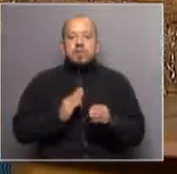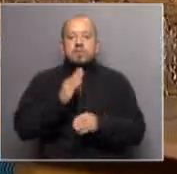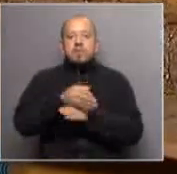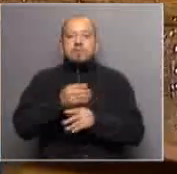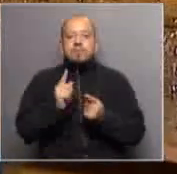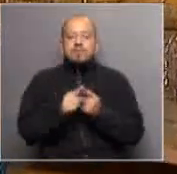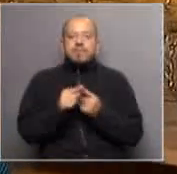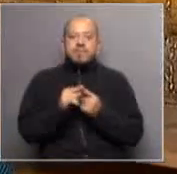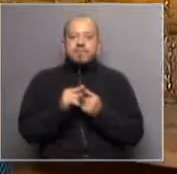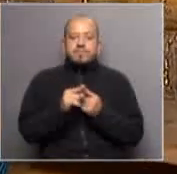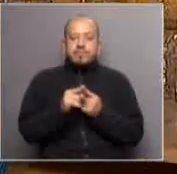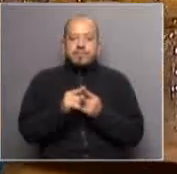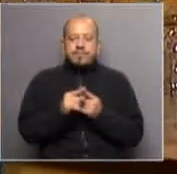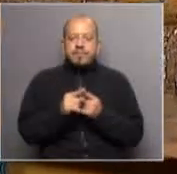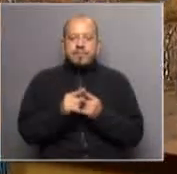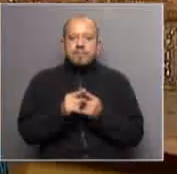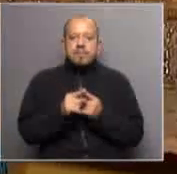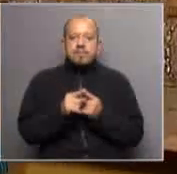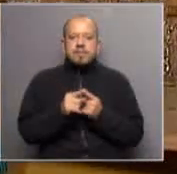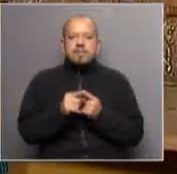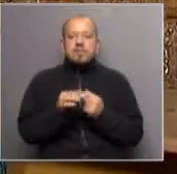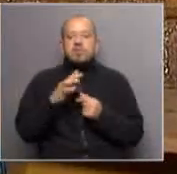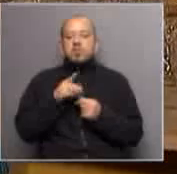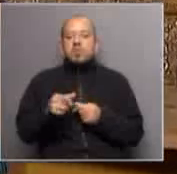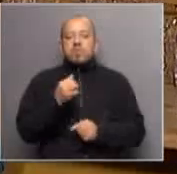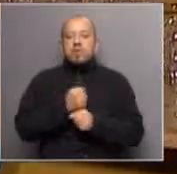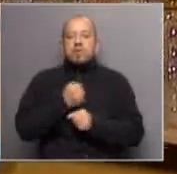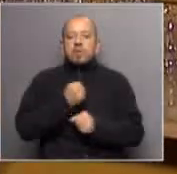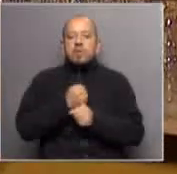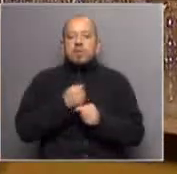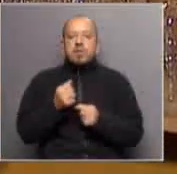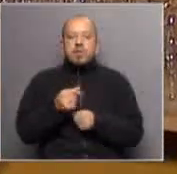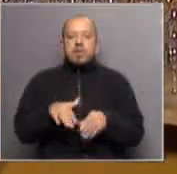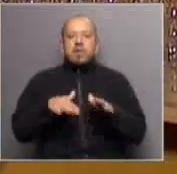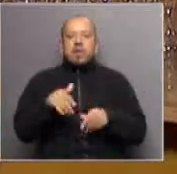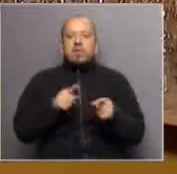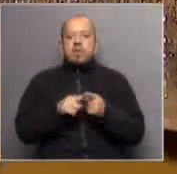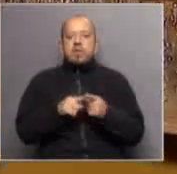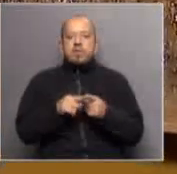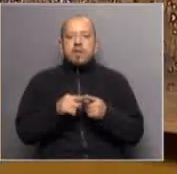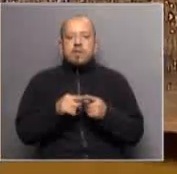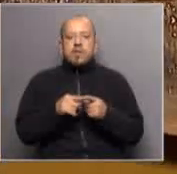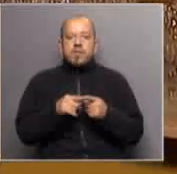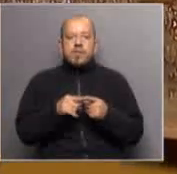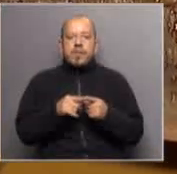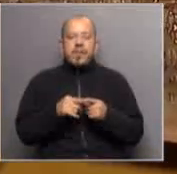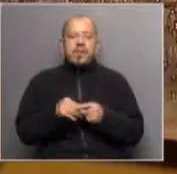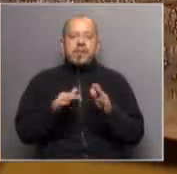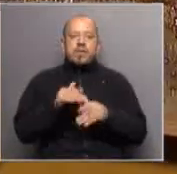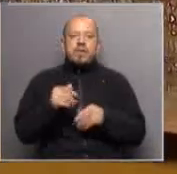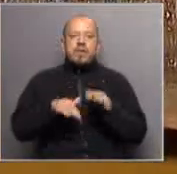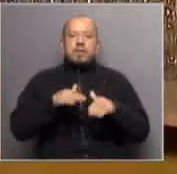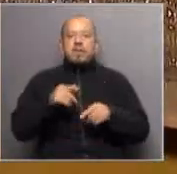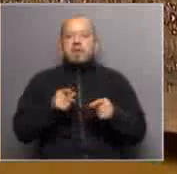¿no? Y bueno, y en realidad sí, estamos trabajando a veces en el punto, a veces un poquito mejor,